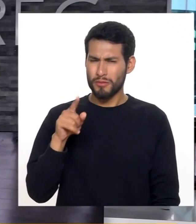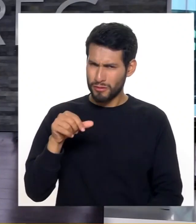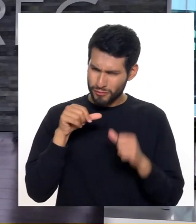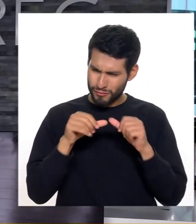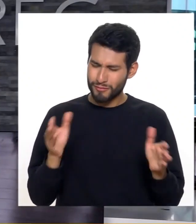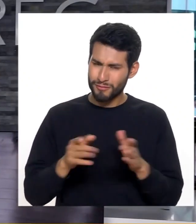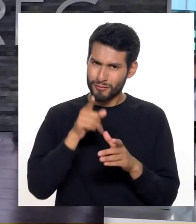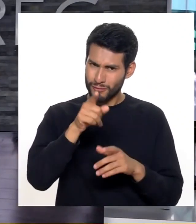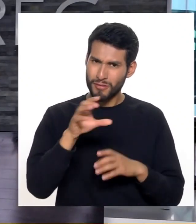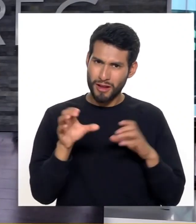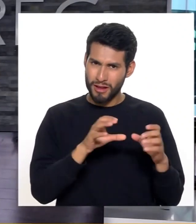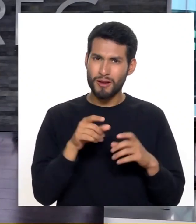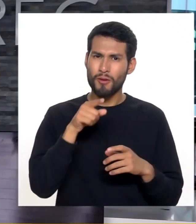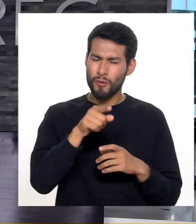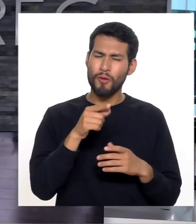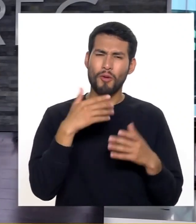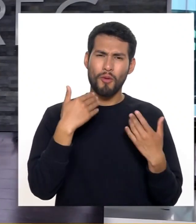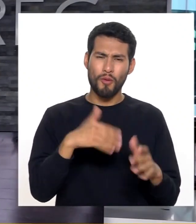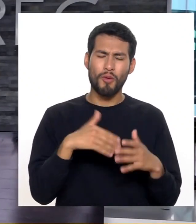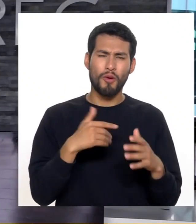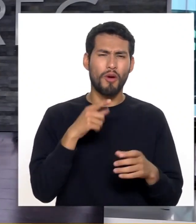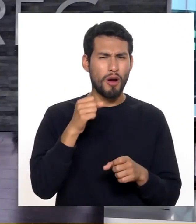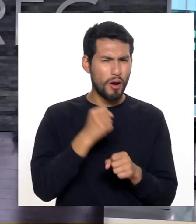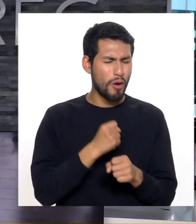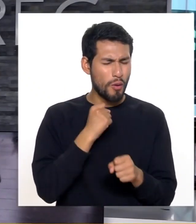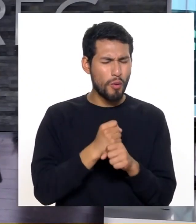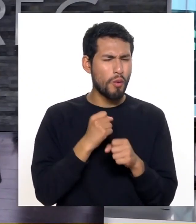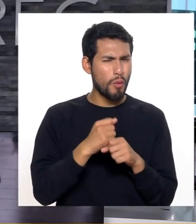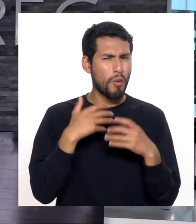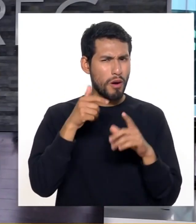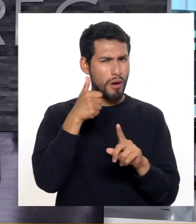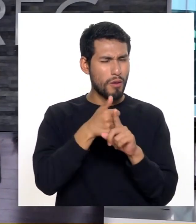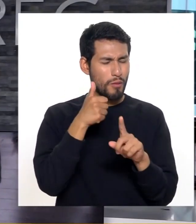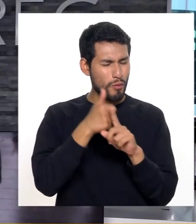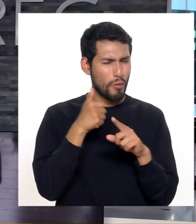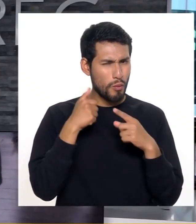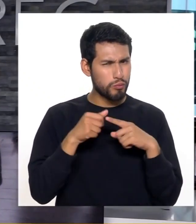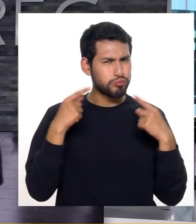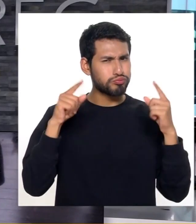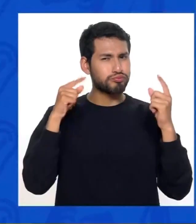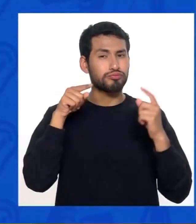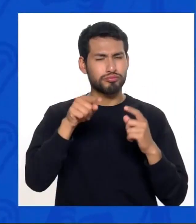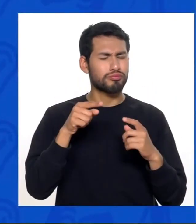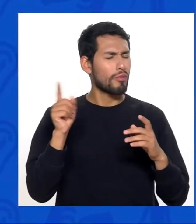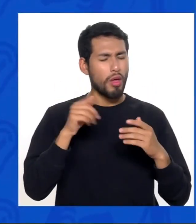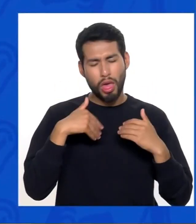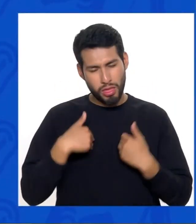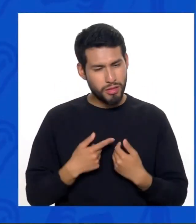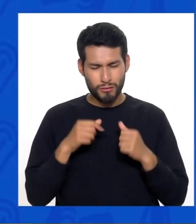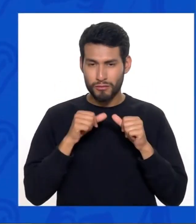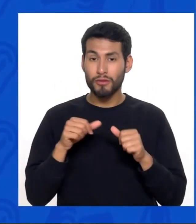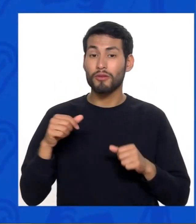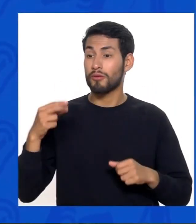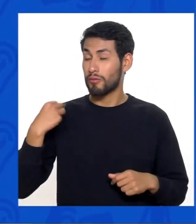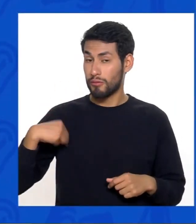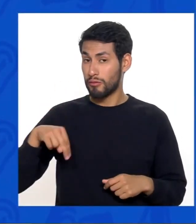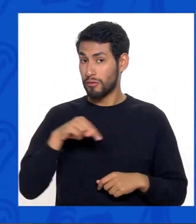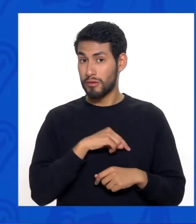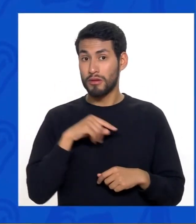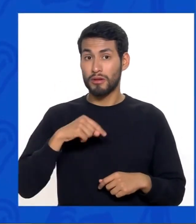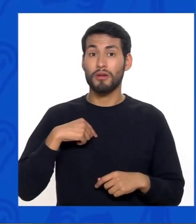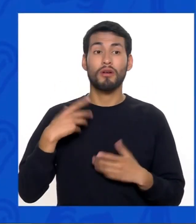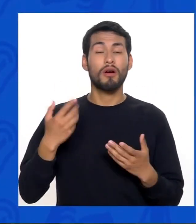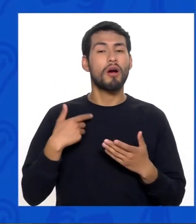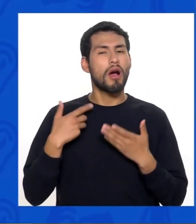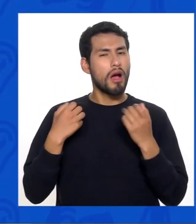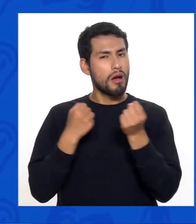Rubí, sigue adelante como lo estás haciendo. Has hecho una labor extraordinaria contigo misma. Eso, no desfallezcas, y en lo que nosotros